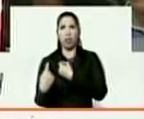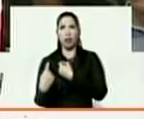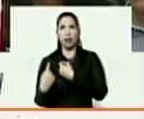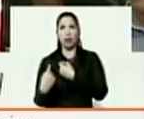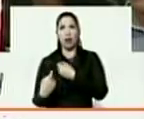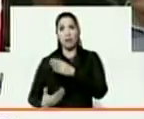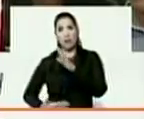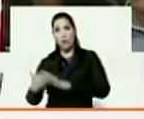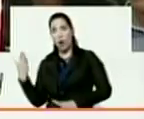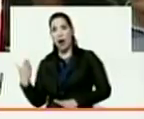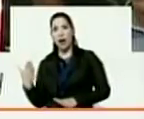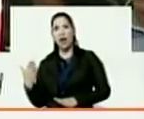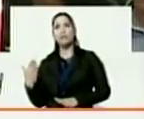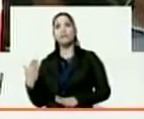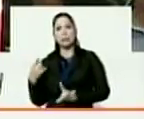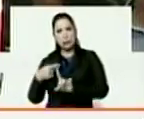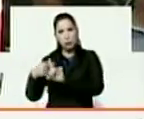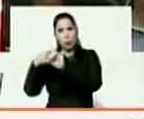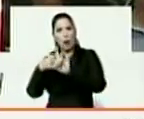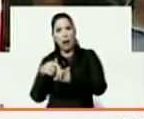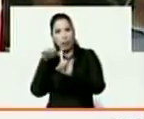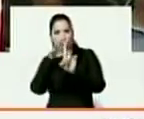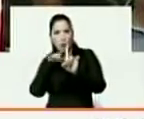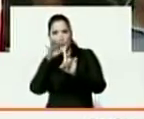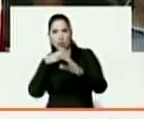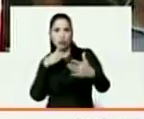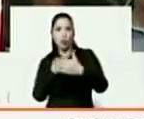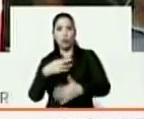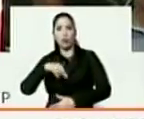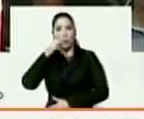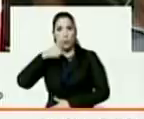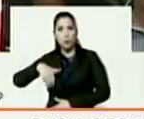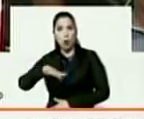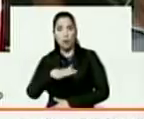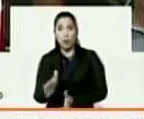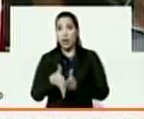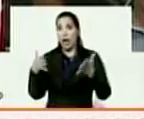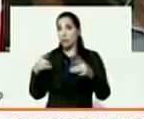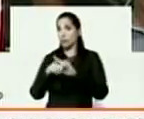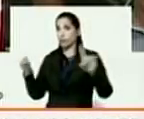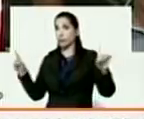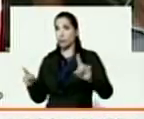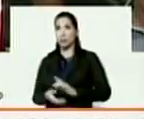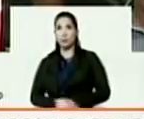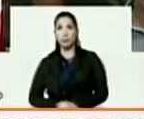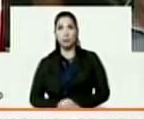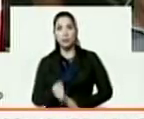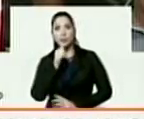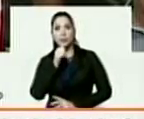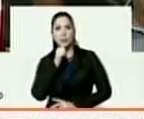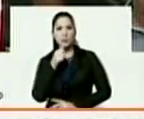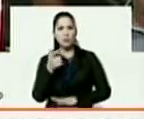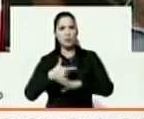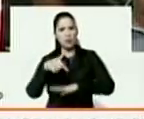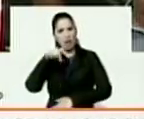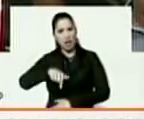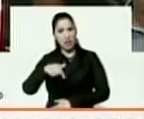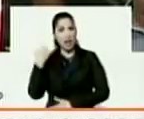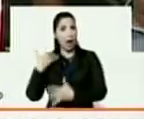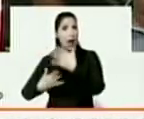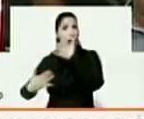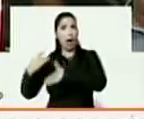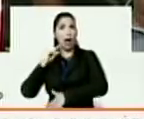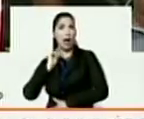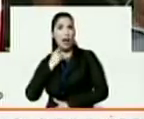la conspiración contra nuestro pueblo una gran diferencia quienes gobernaban aquí durante